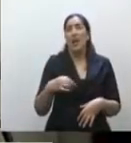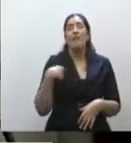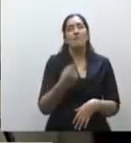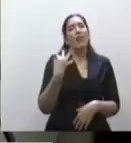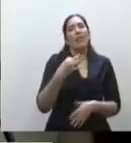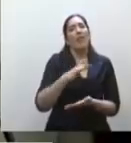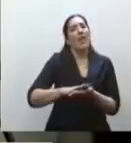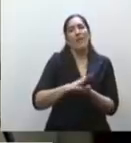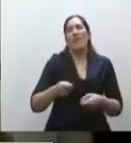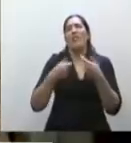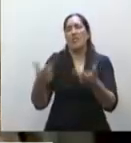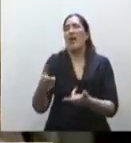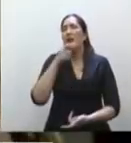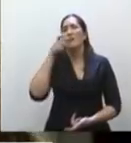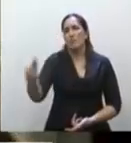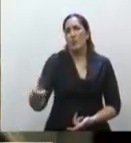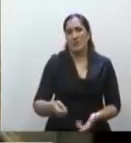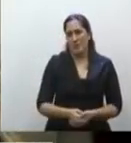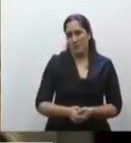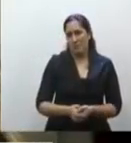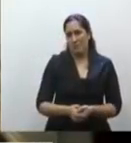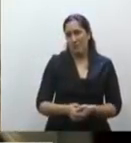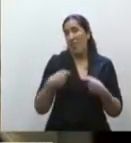respuesta a esas demandas.